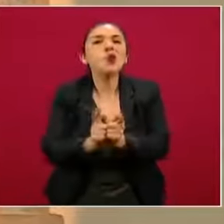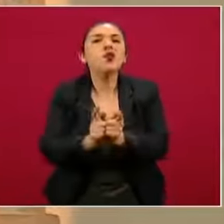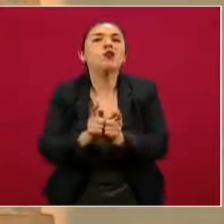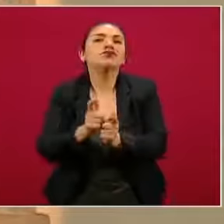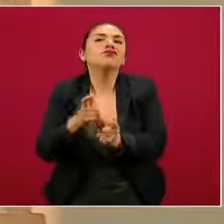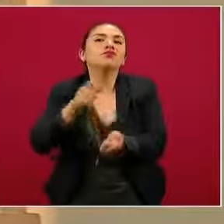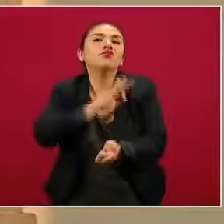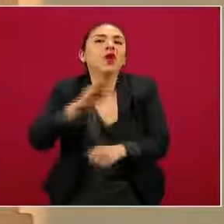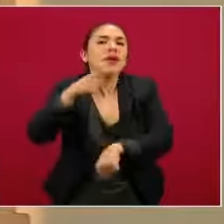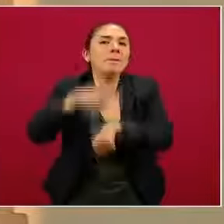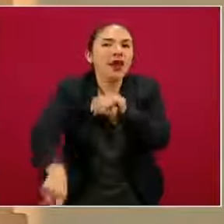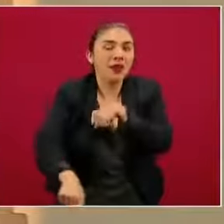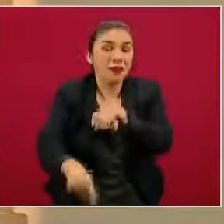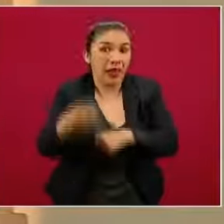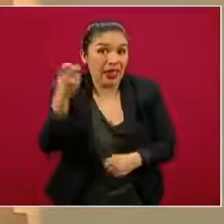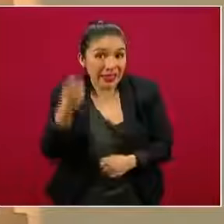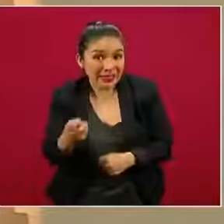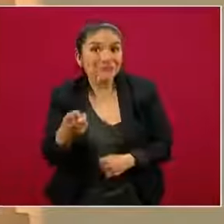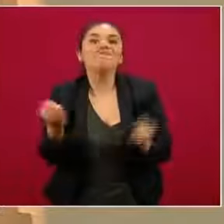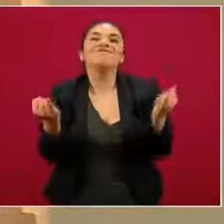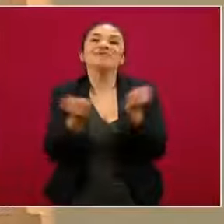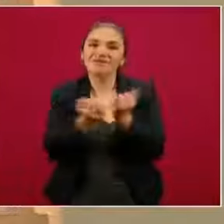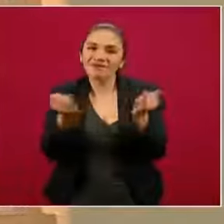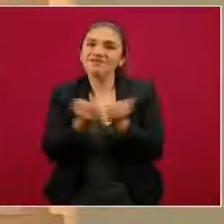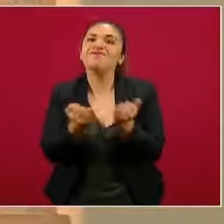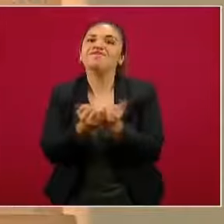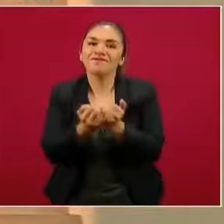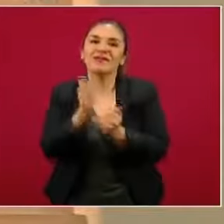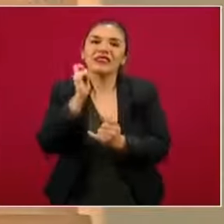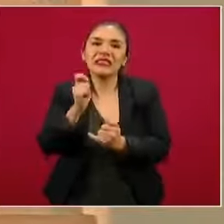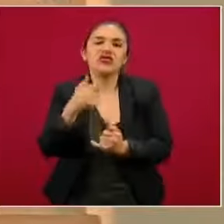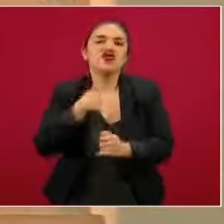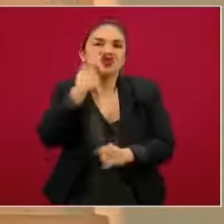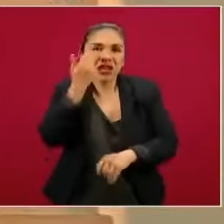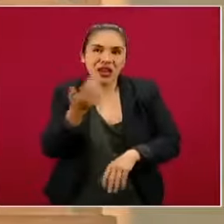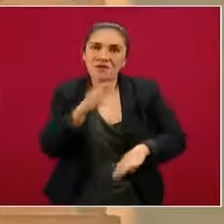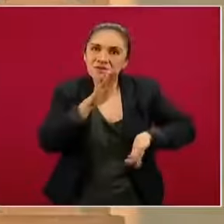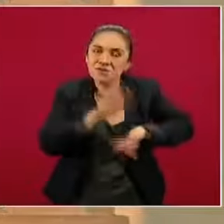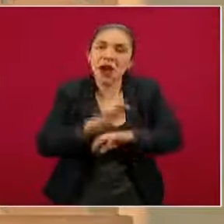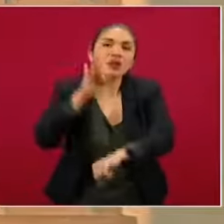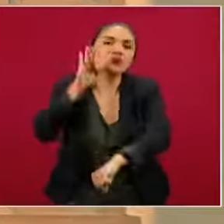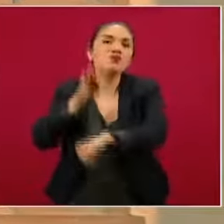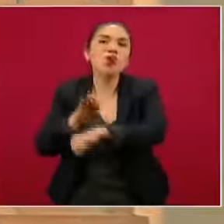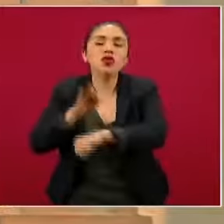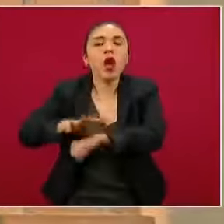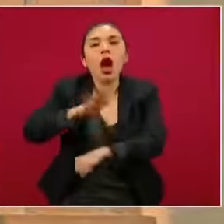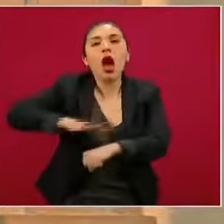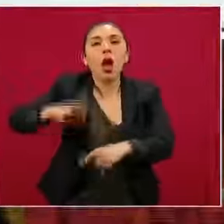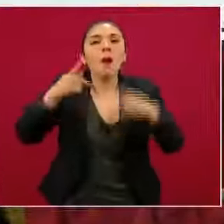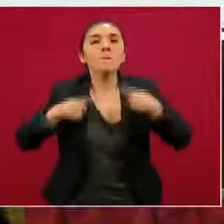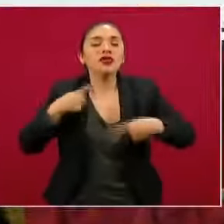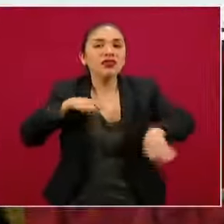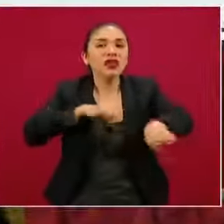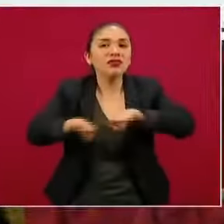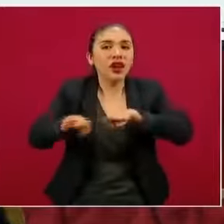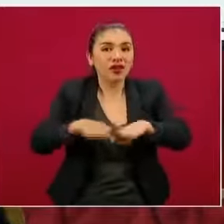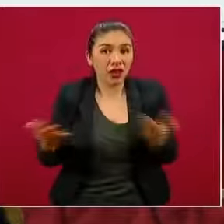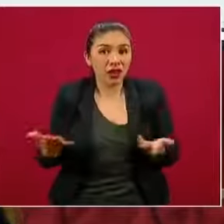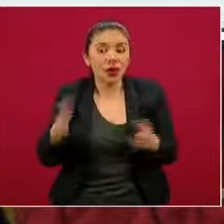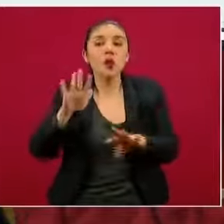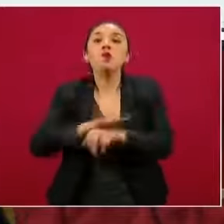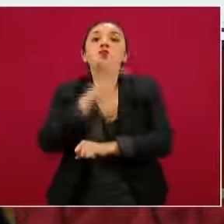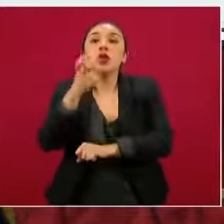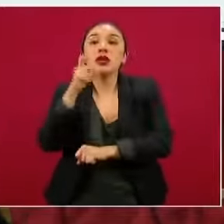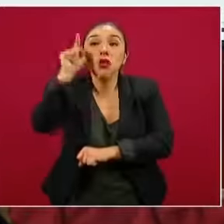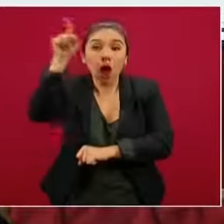vulnerable, y ese también ha sido una de nuestros objetivos, proteger al personal. Por eso allá